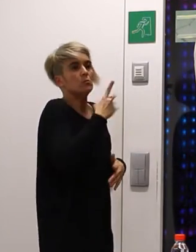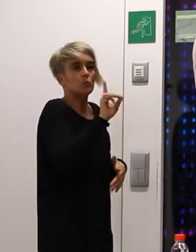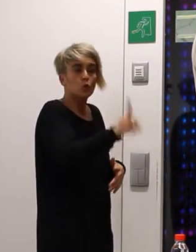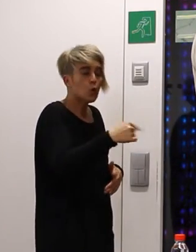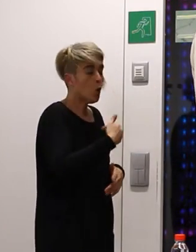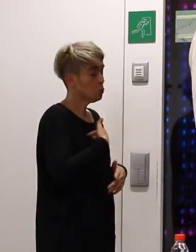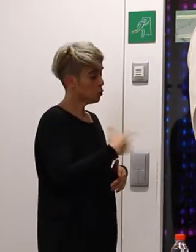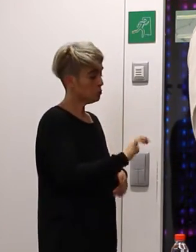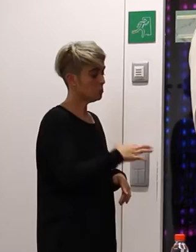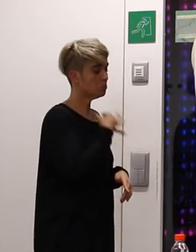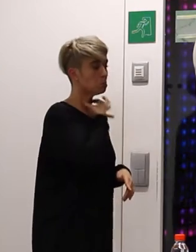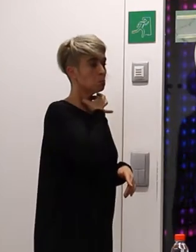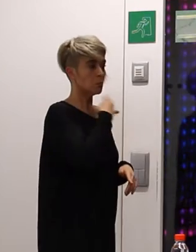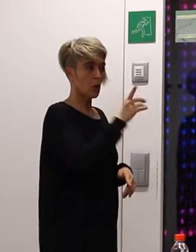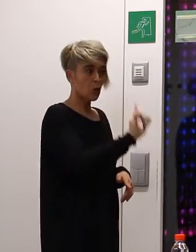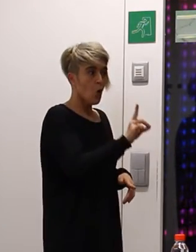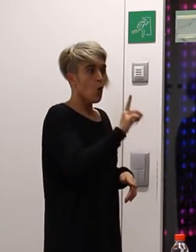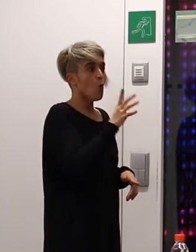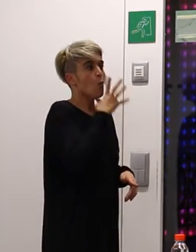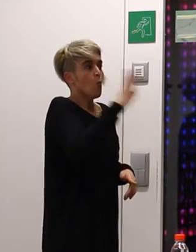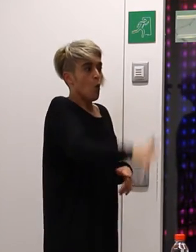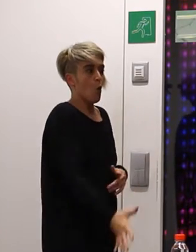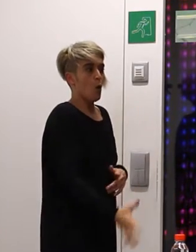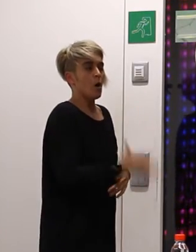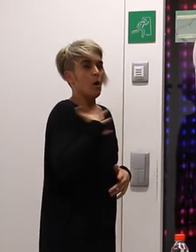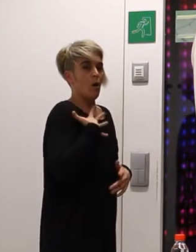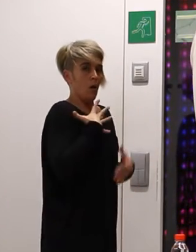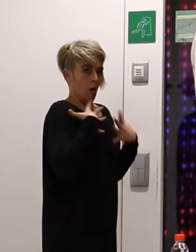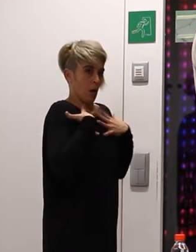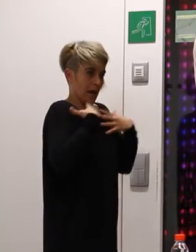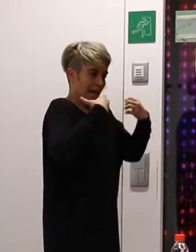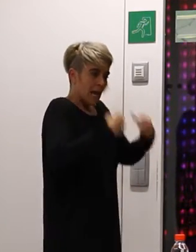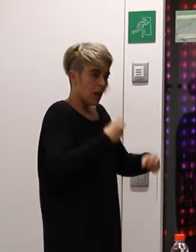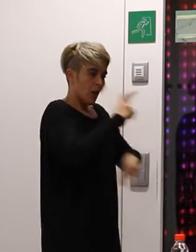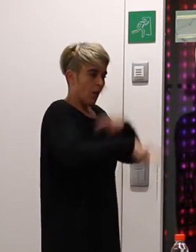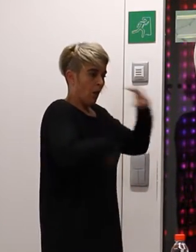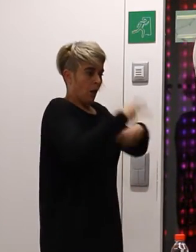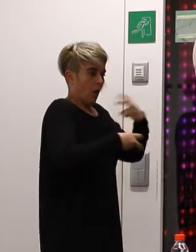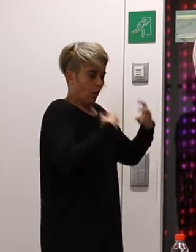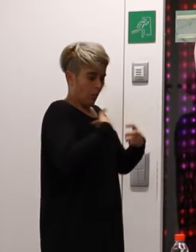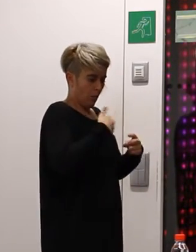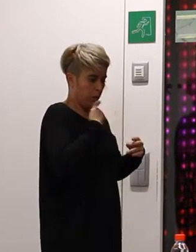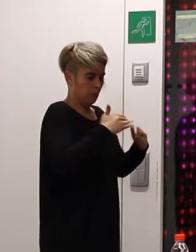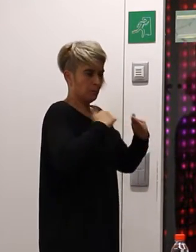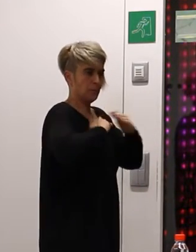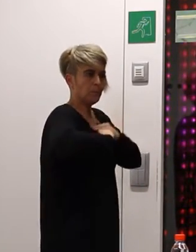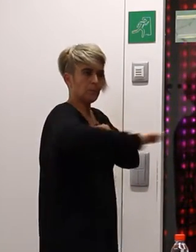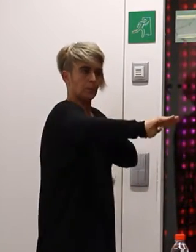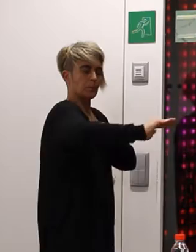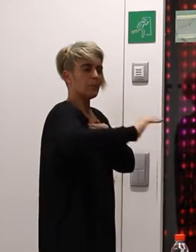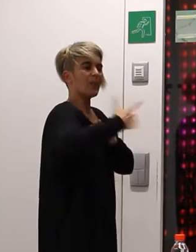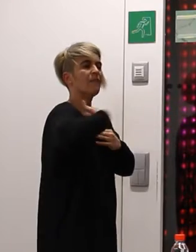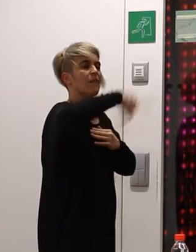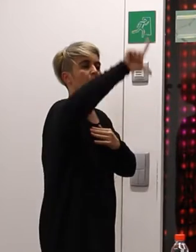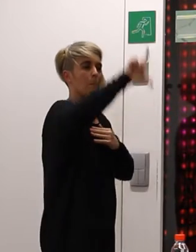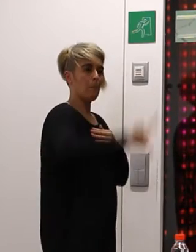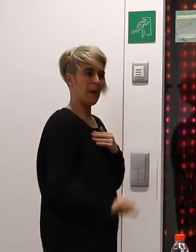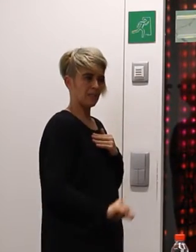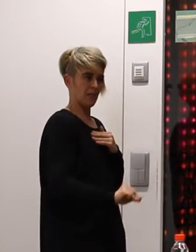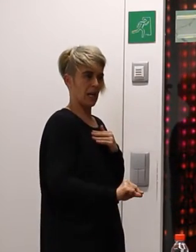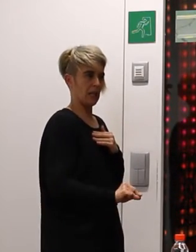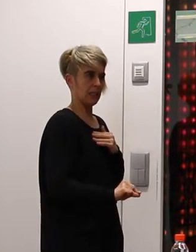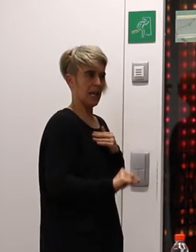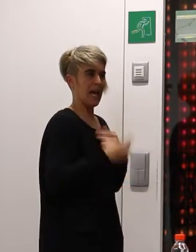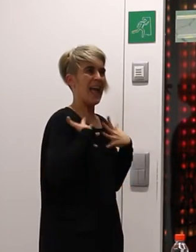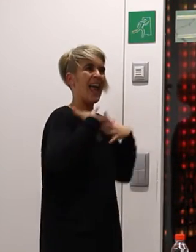con el agua al cuello porque la energía renovable de nuestras plantas es más barata de producir que la energía sucia. Y eso